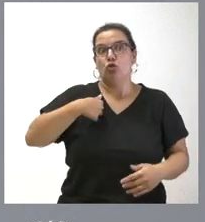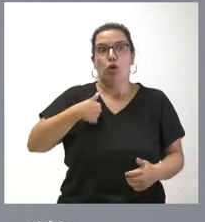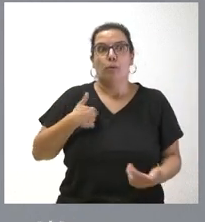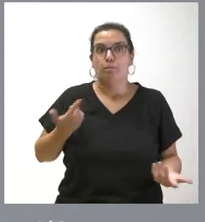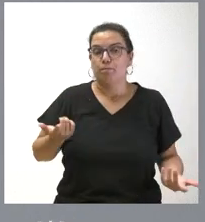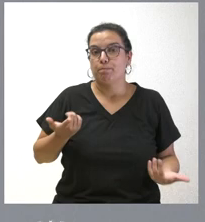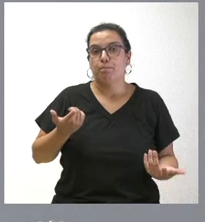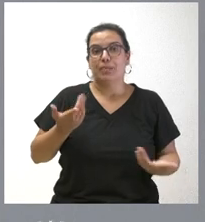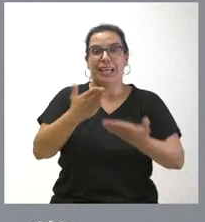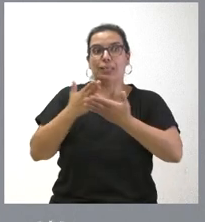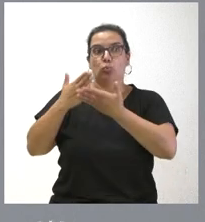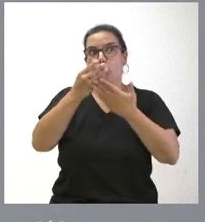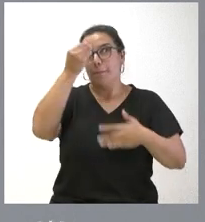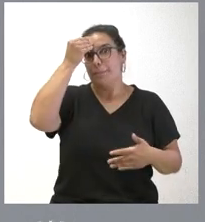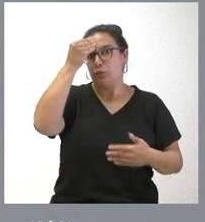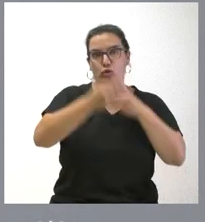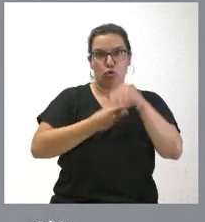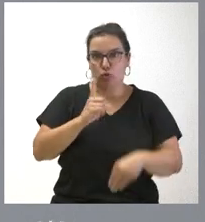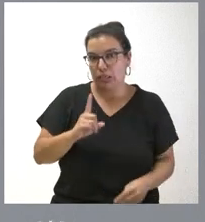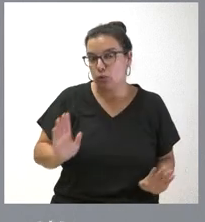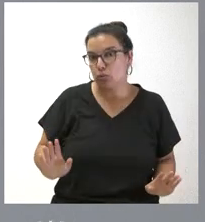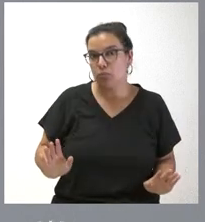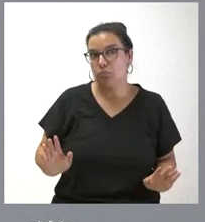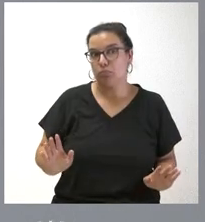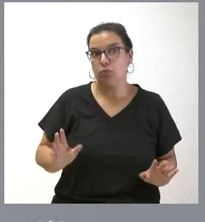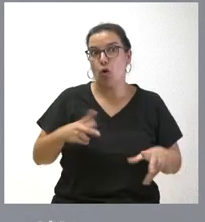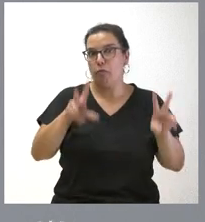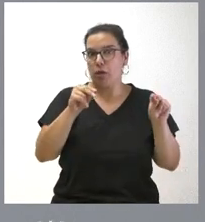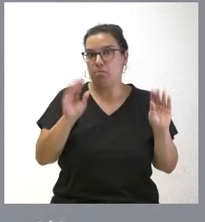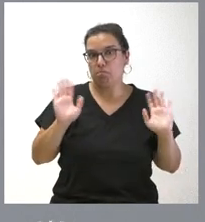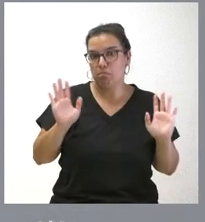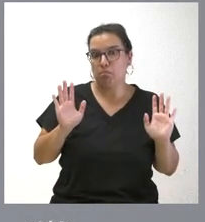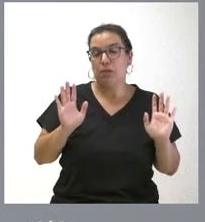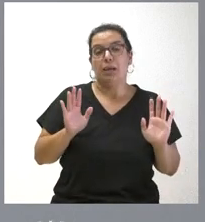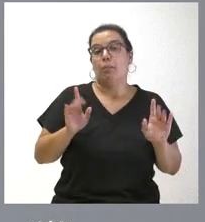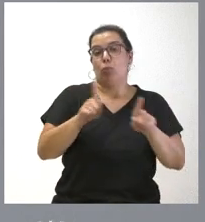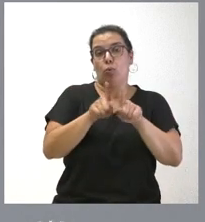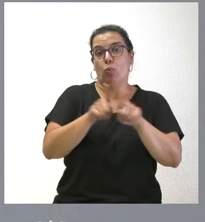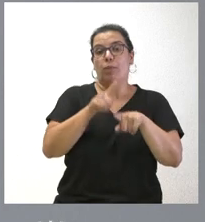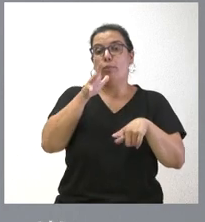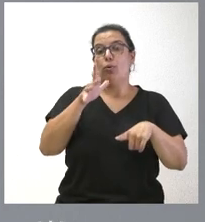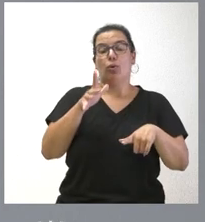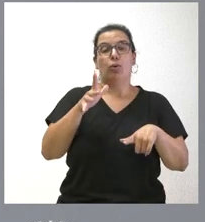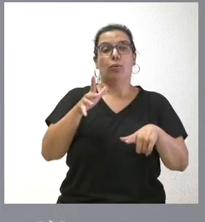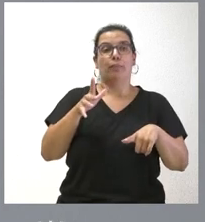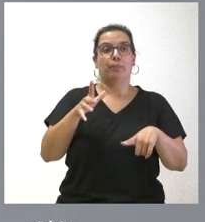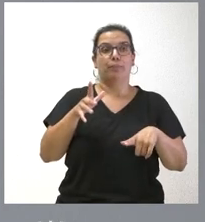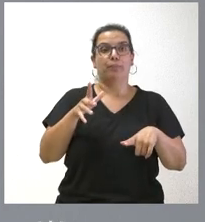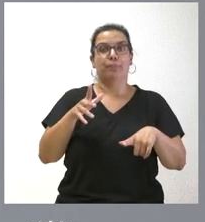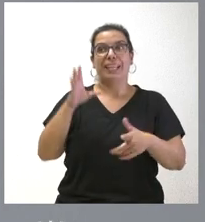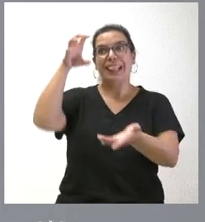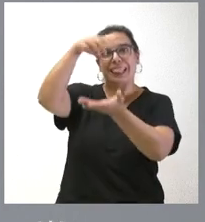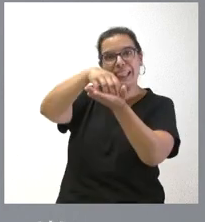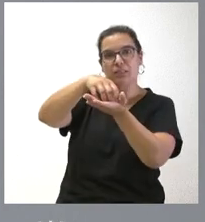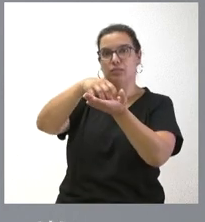el estudio no sea realizado no ha finalizado y el protagonismo En todo caso de cualquier tipo de instalación